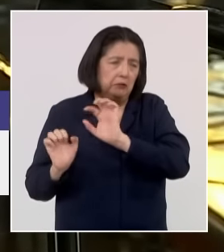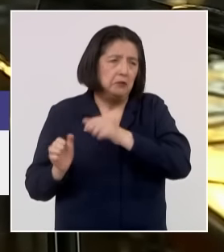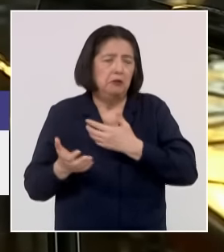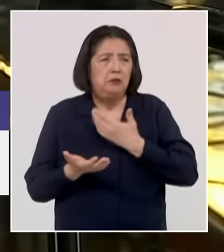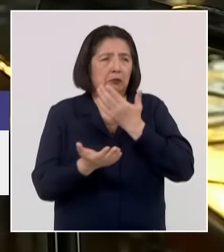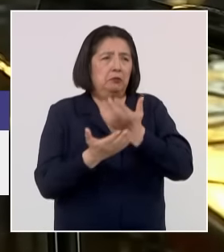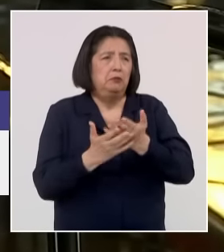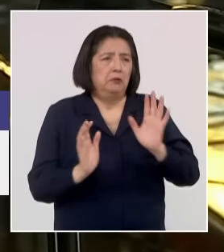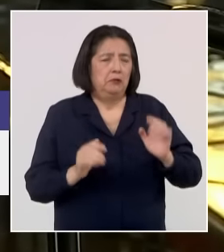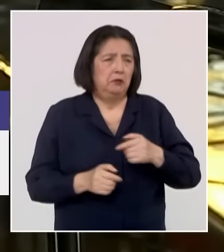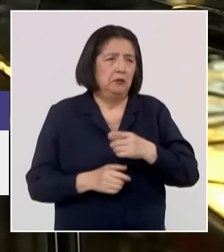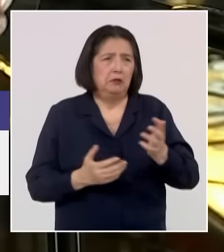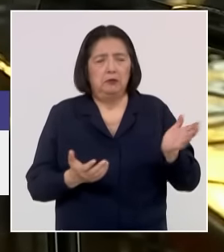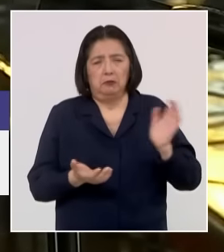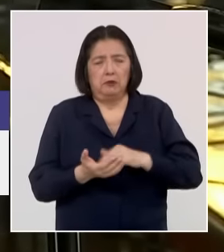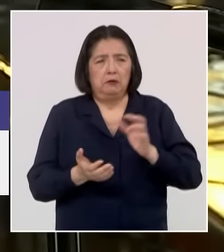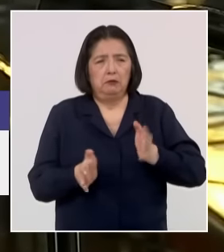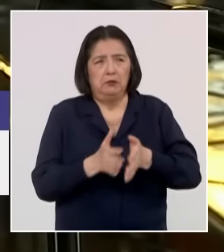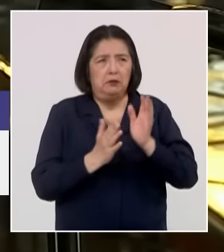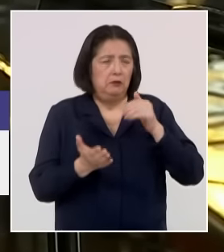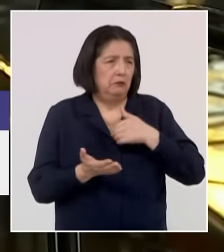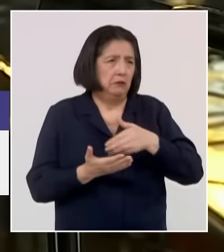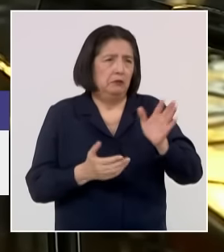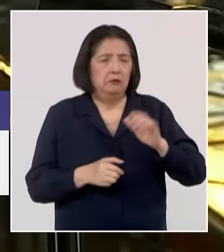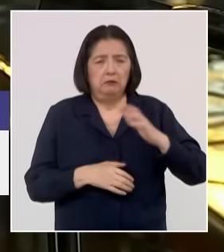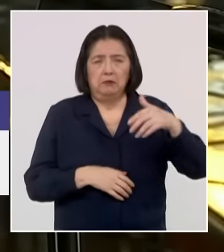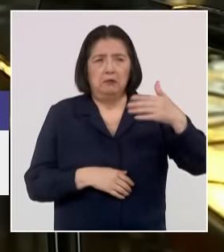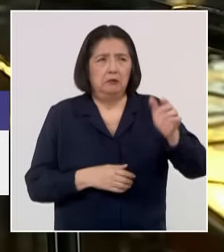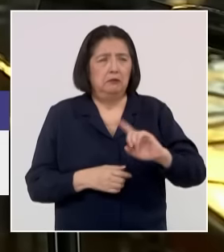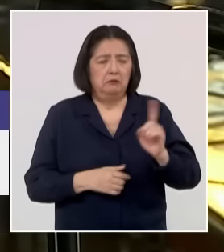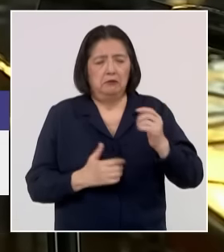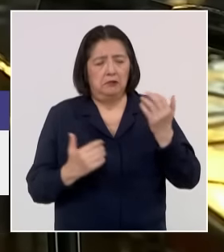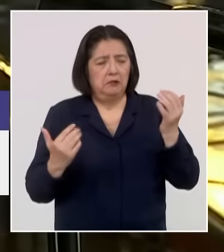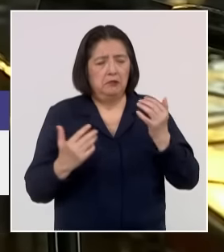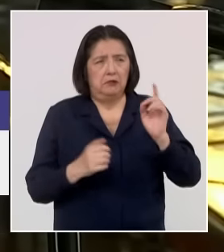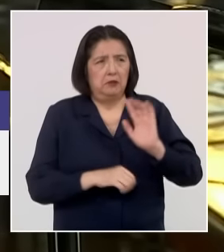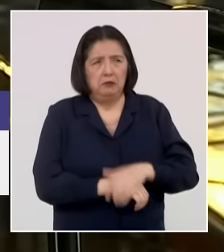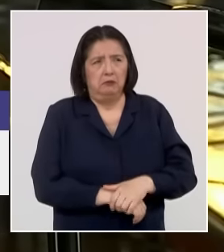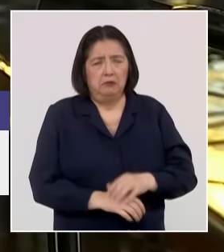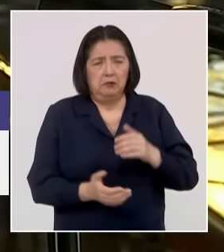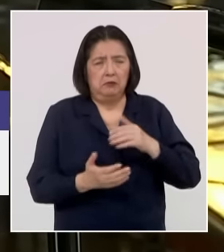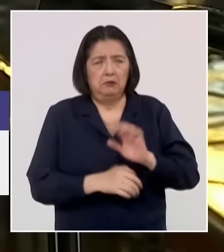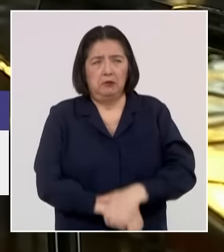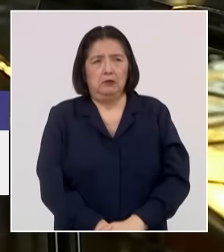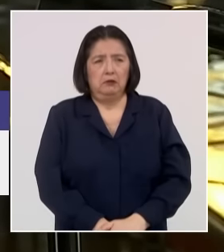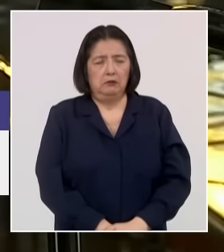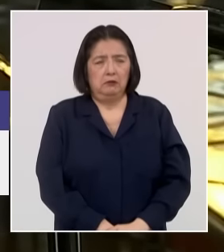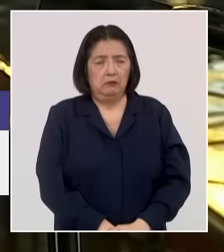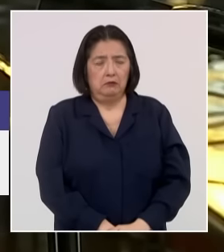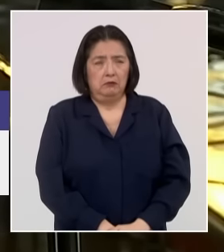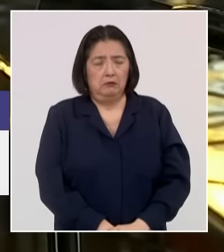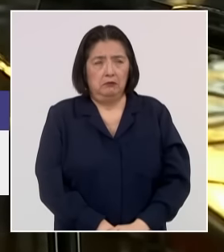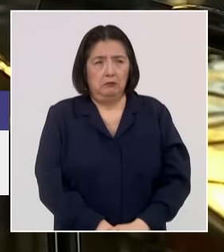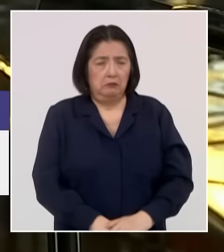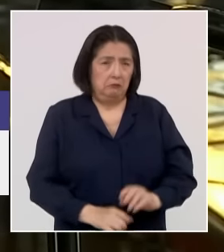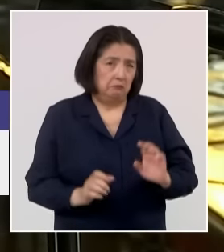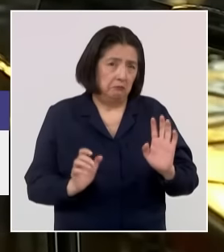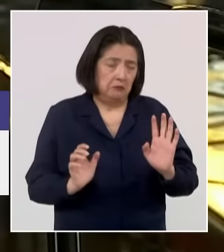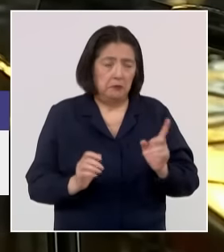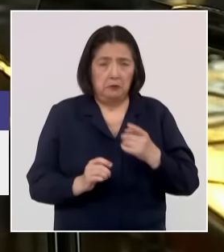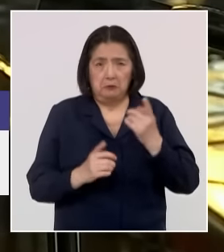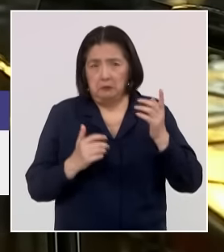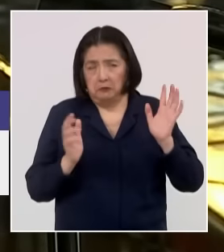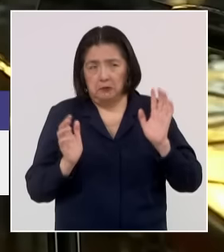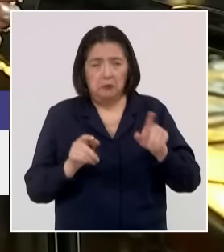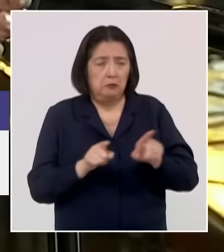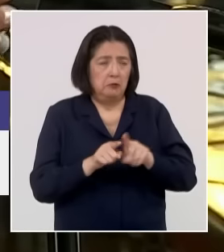presentar esta y más vacancias que pudieran venir en adelante. No le temo a las vacancias. ¿Que pueden tener el alcance o simplemente caiga